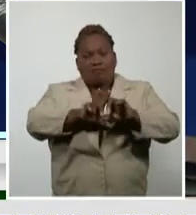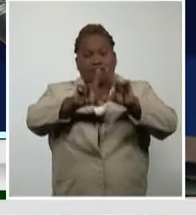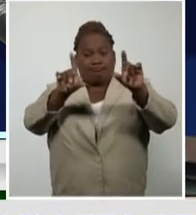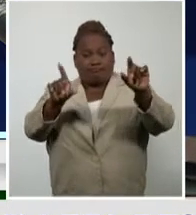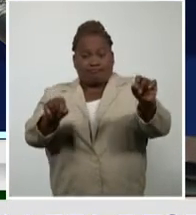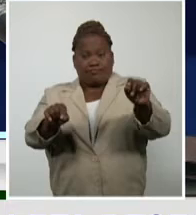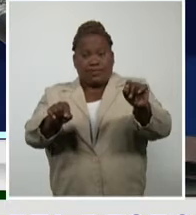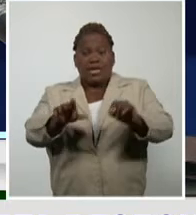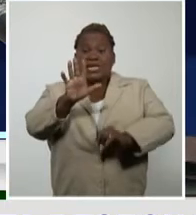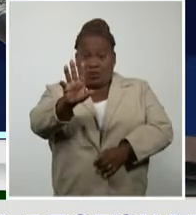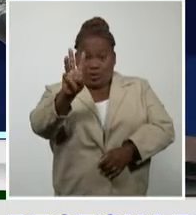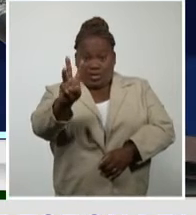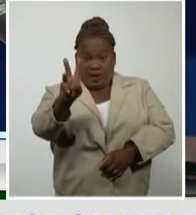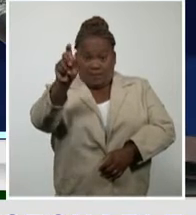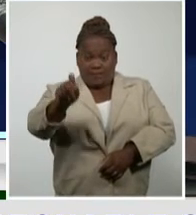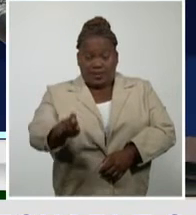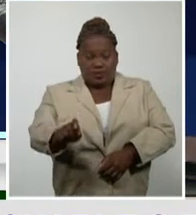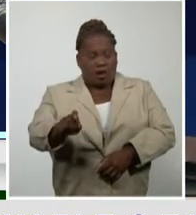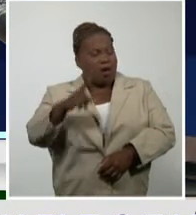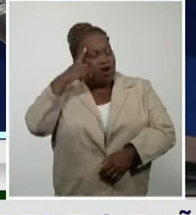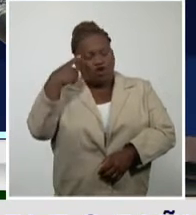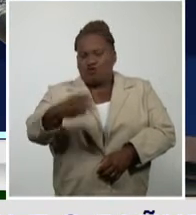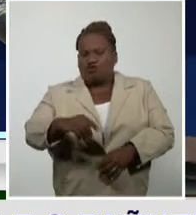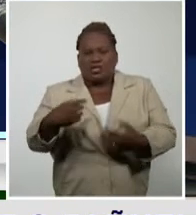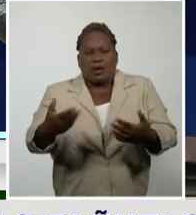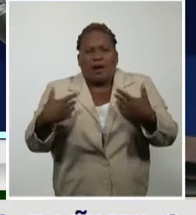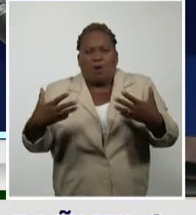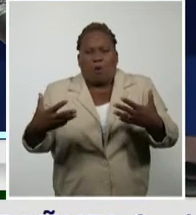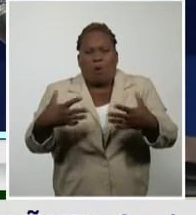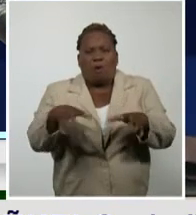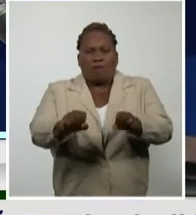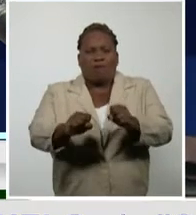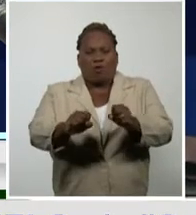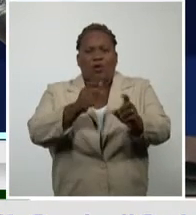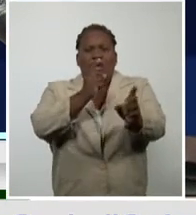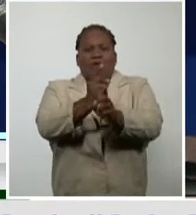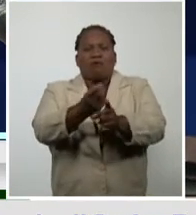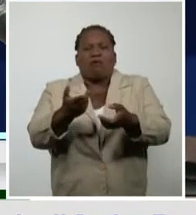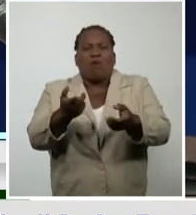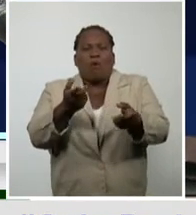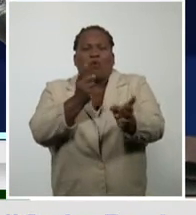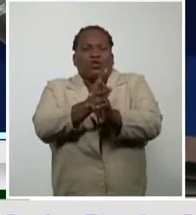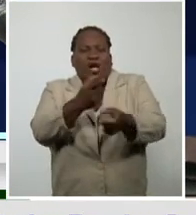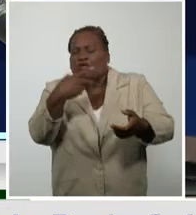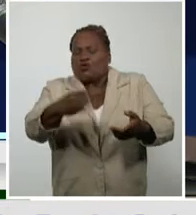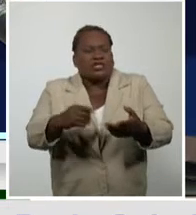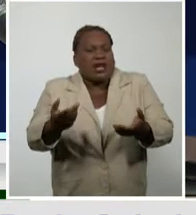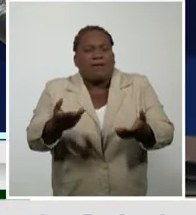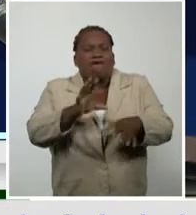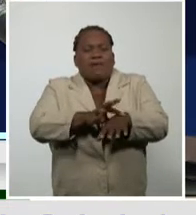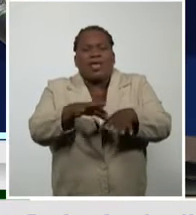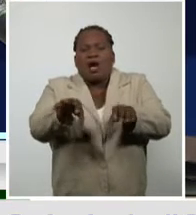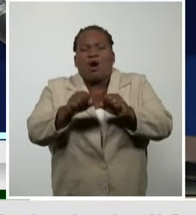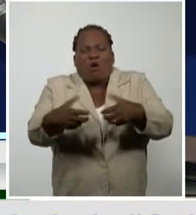53 personas no se ha podido precisar cuál fue la fuente de infección, que representa el 3%.